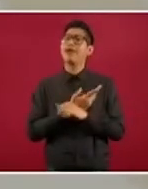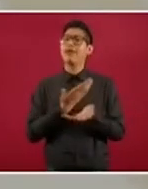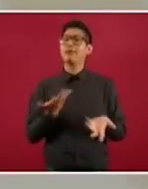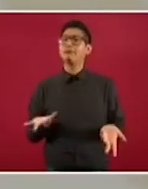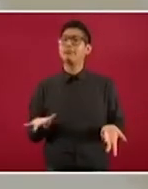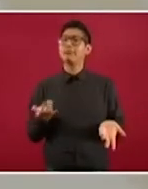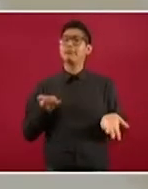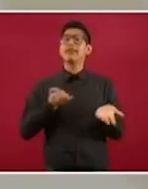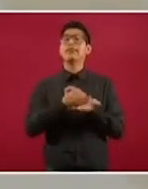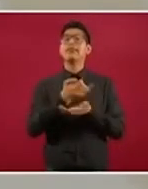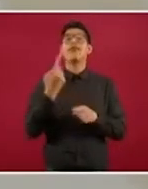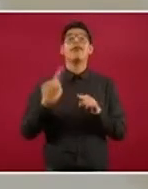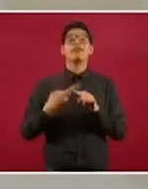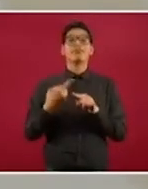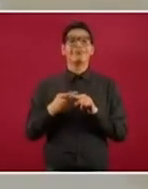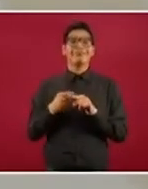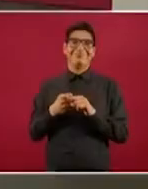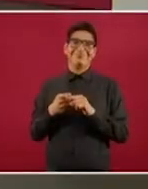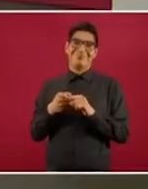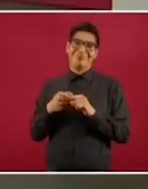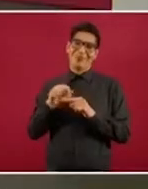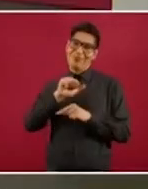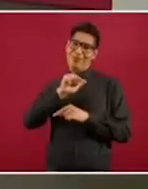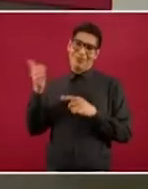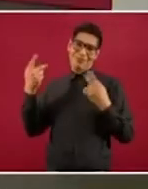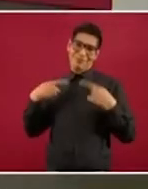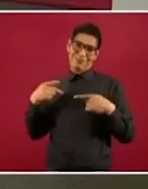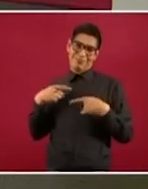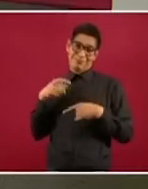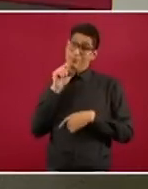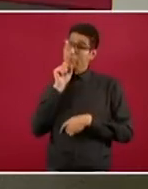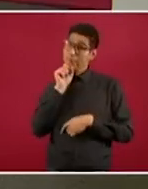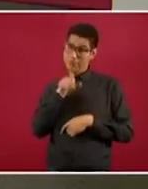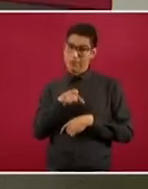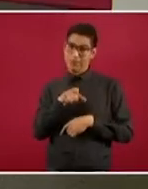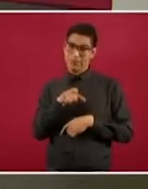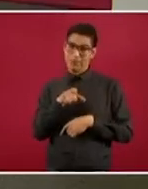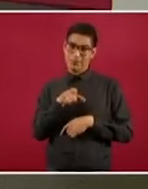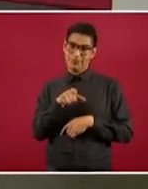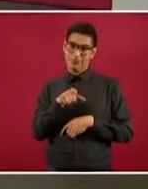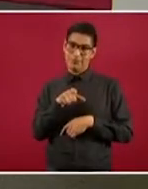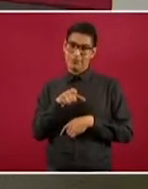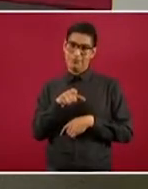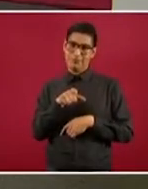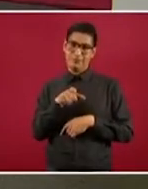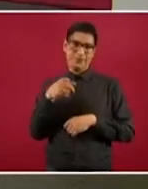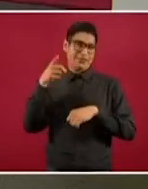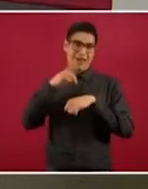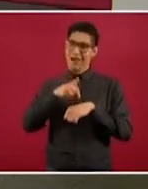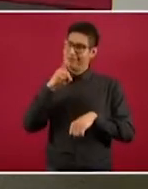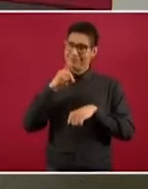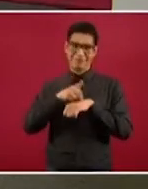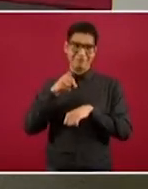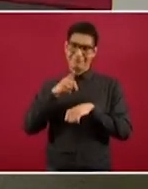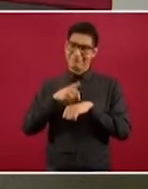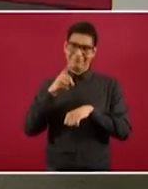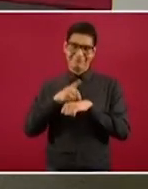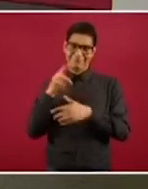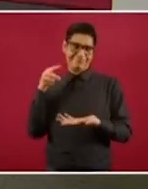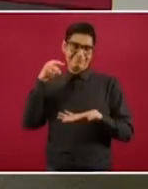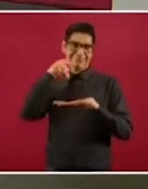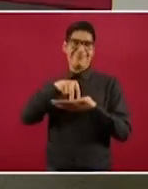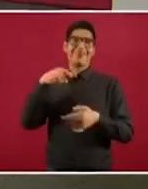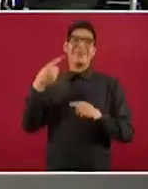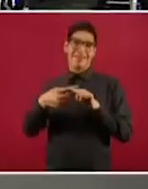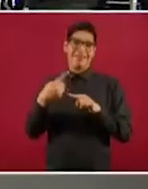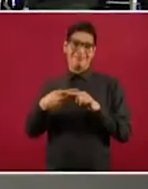de muy, muy alto nivel, de hecho del señor que está todos los días aquí presente a